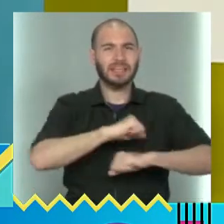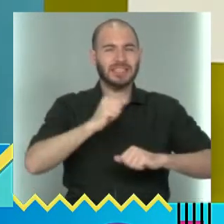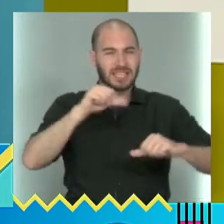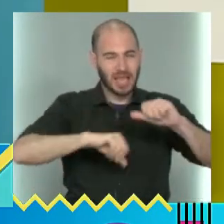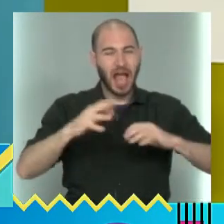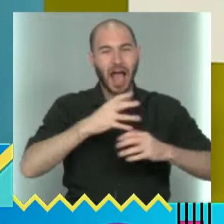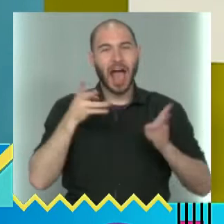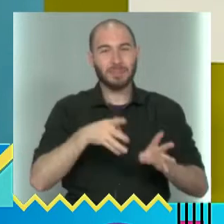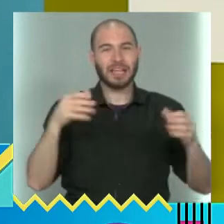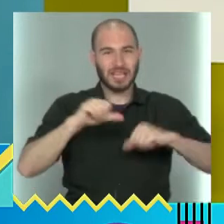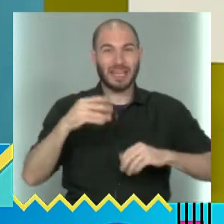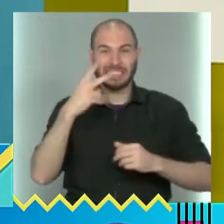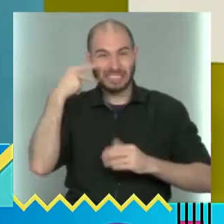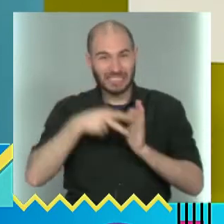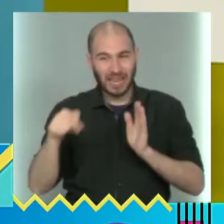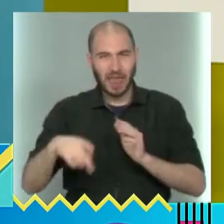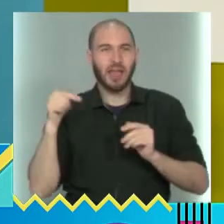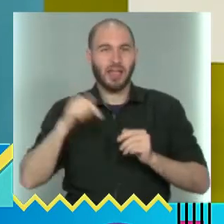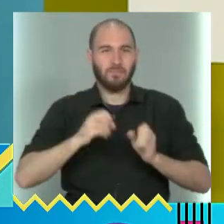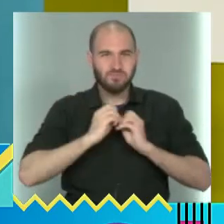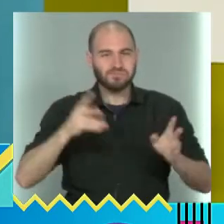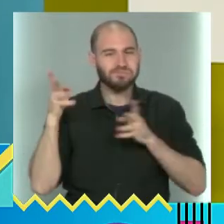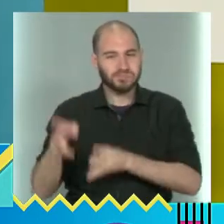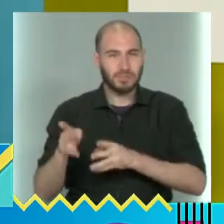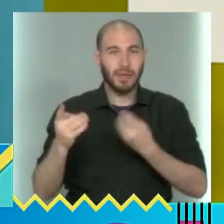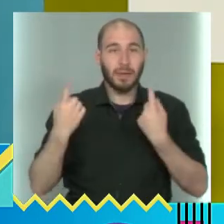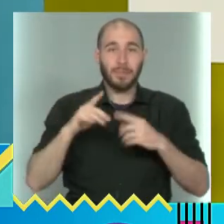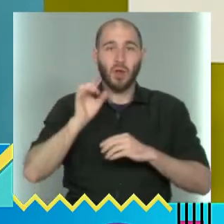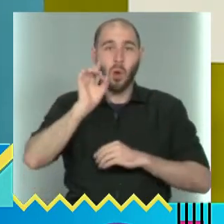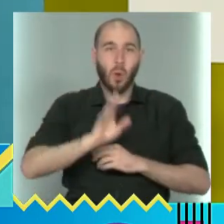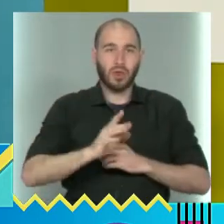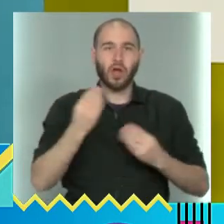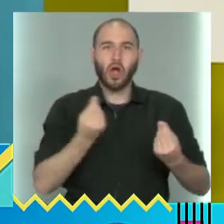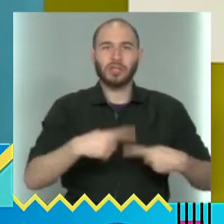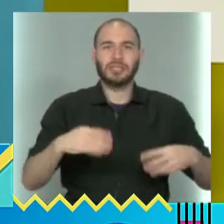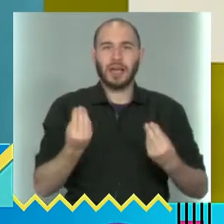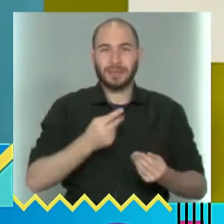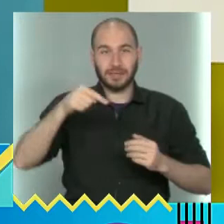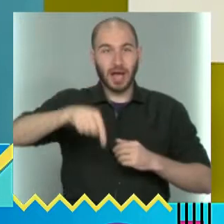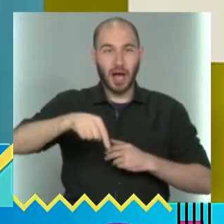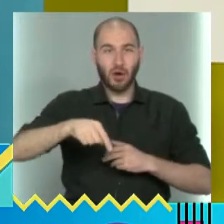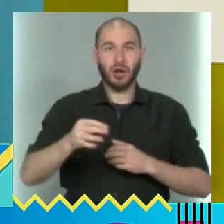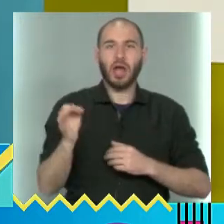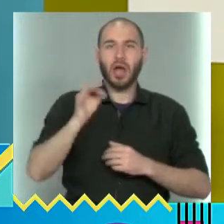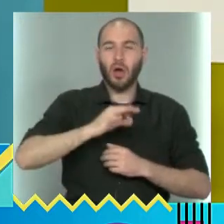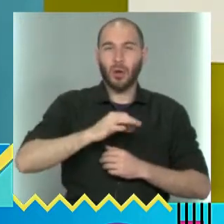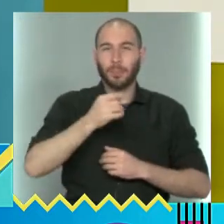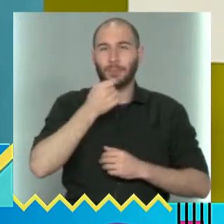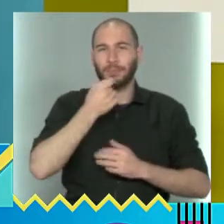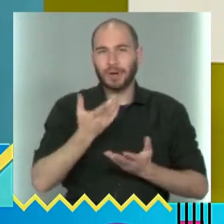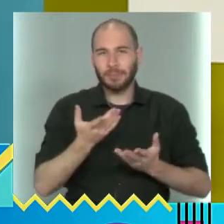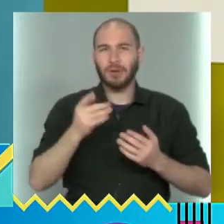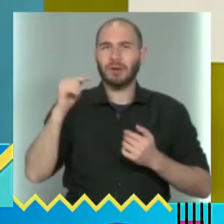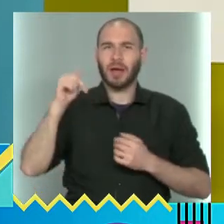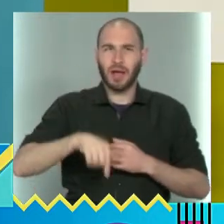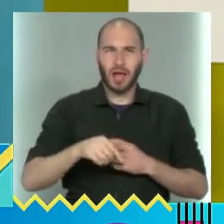por parte del gobierno de Siria, es el que desencadena este ataque. Pero esto es simplemente lo que está pasando en este momento o lo que fue el punto que nos